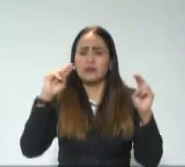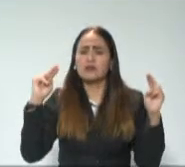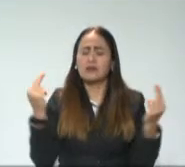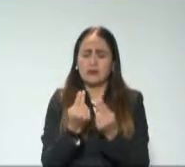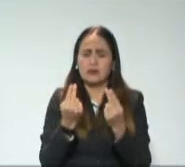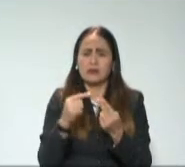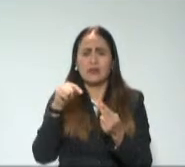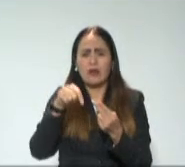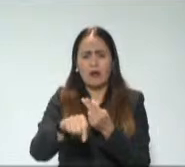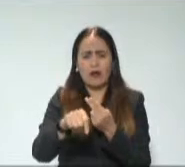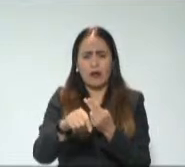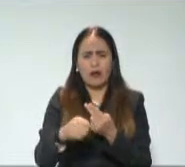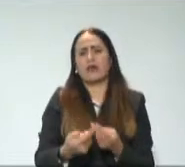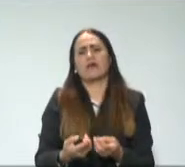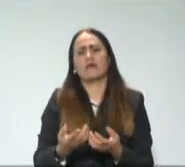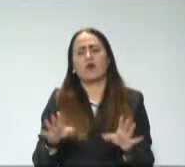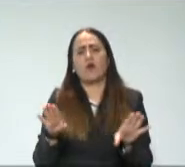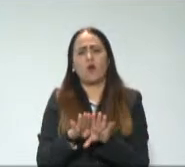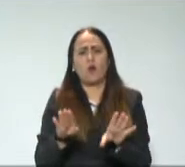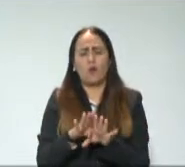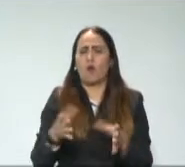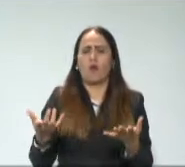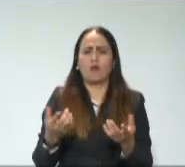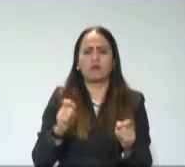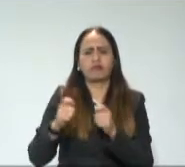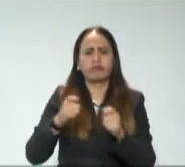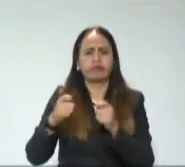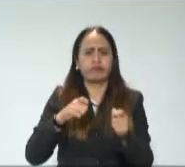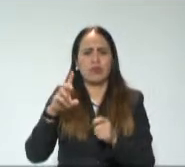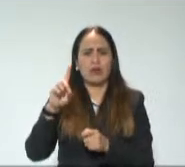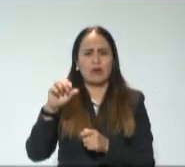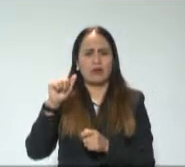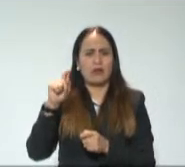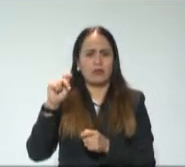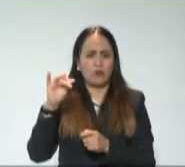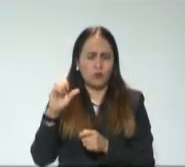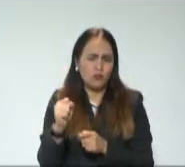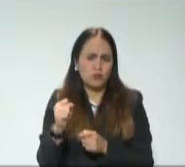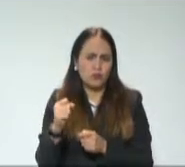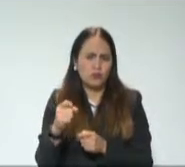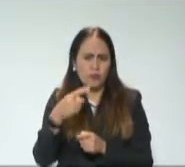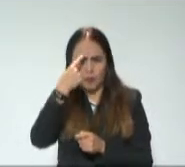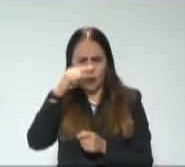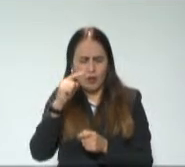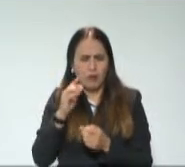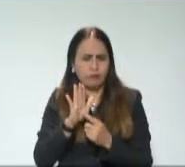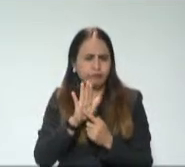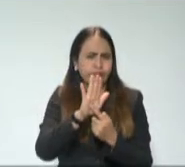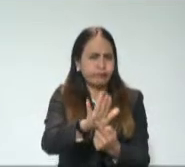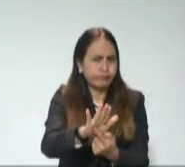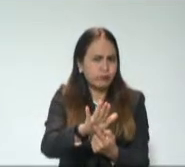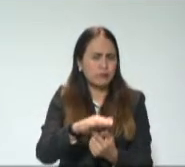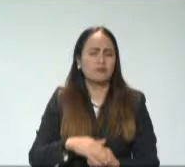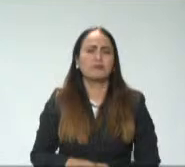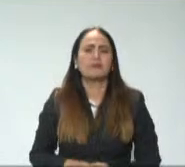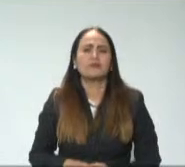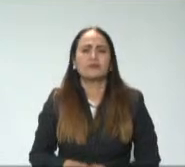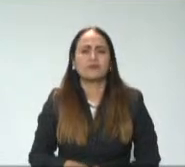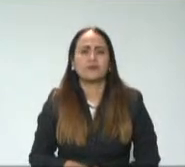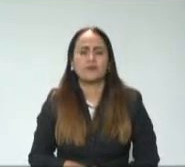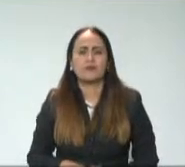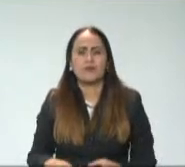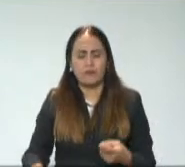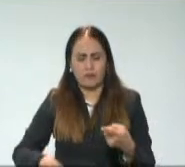estos Marcos de gobernanza de los datos eh Para sol digo lo que constituye